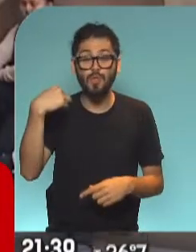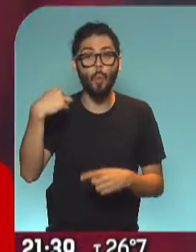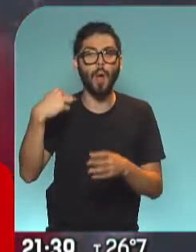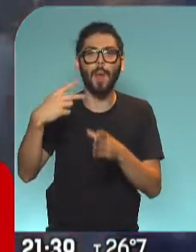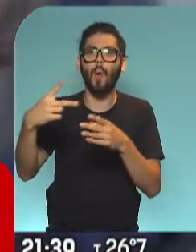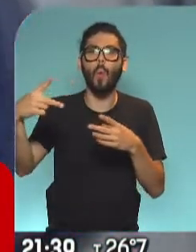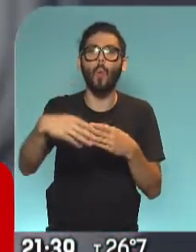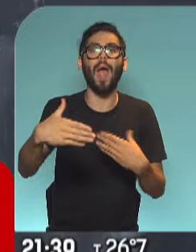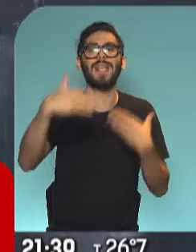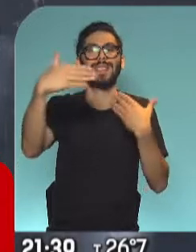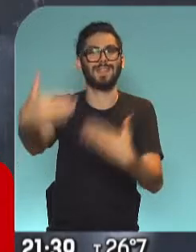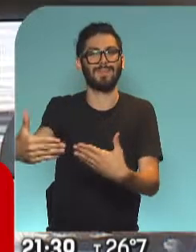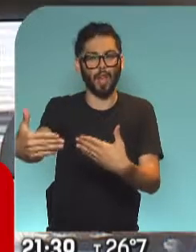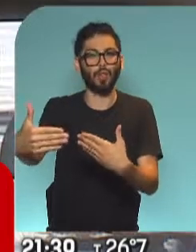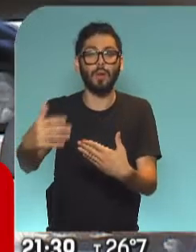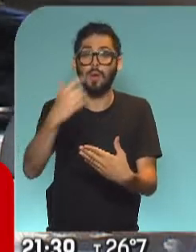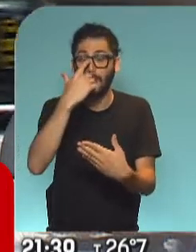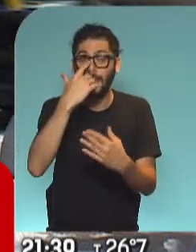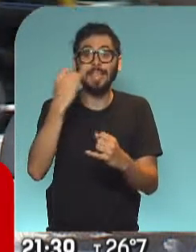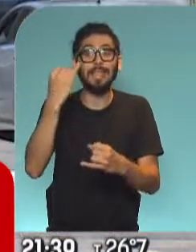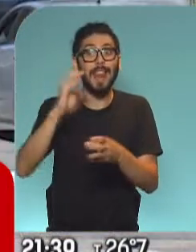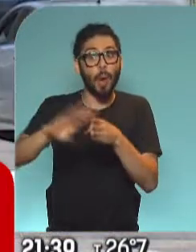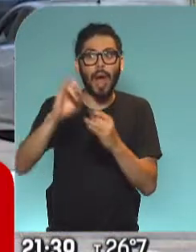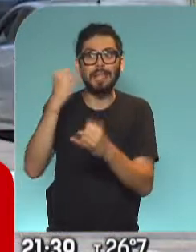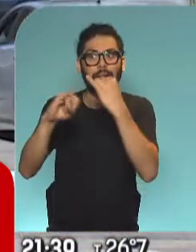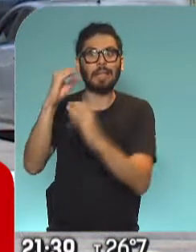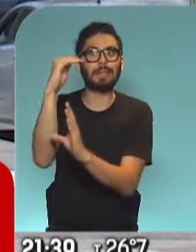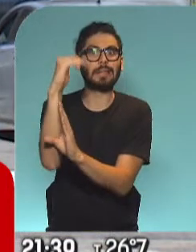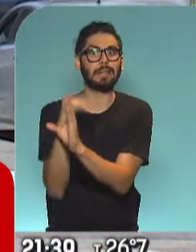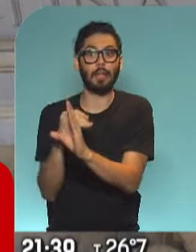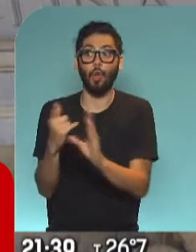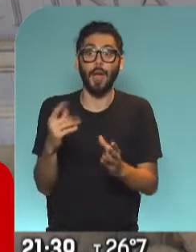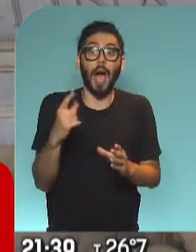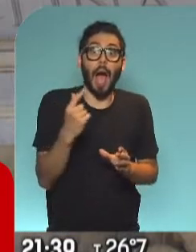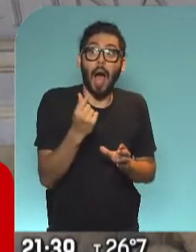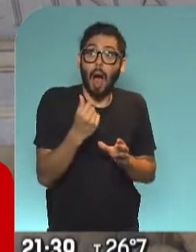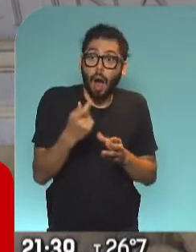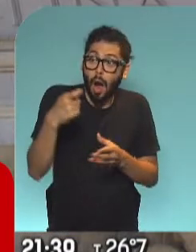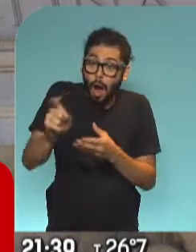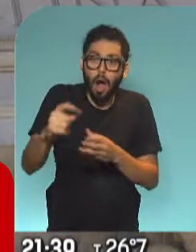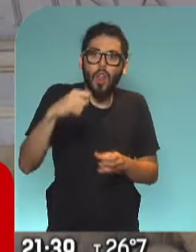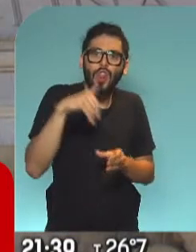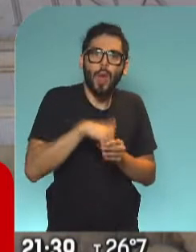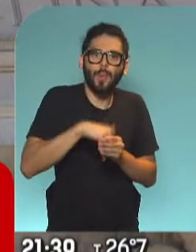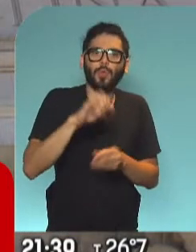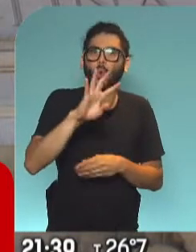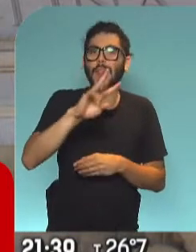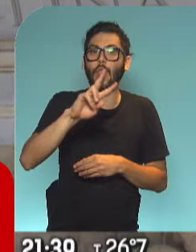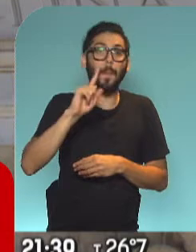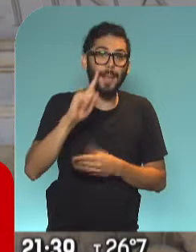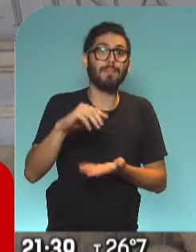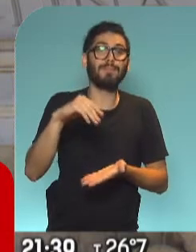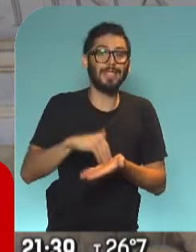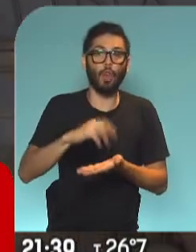capital y reducir los intereses de la deuda para lograr un ahorro estimado de 42.000 millones de